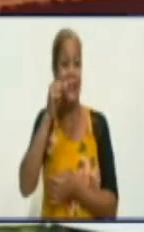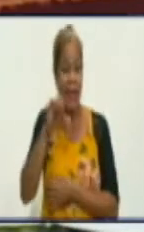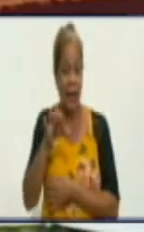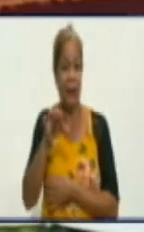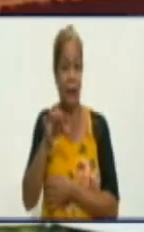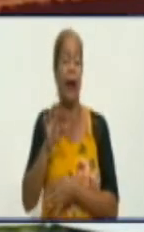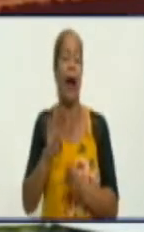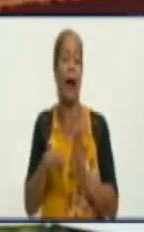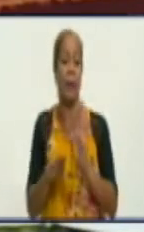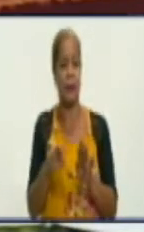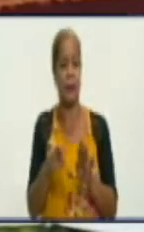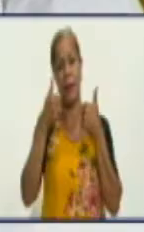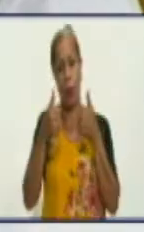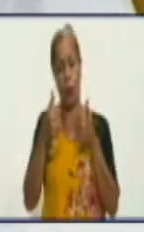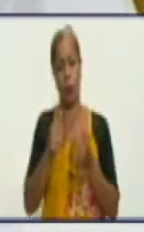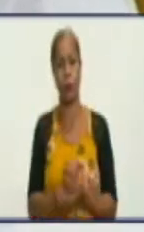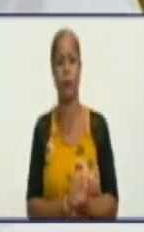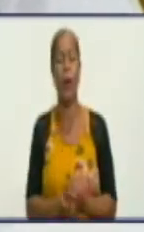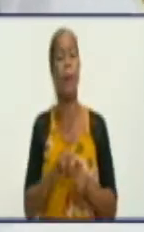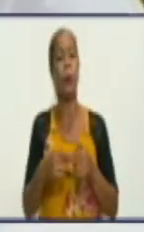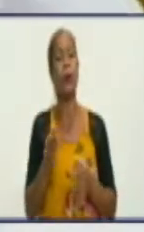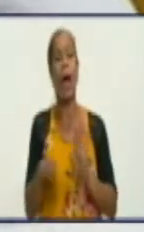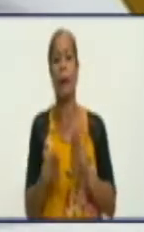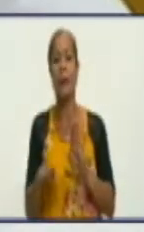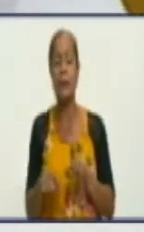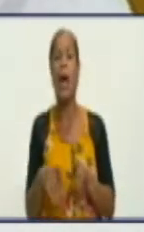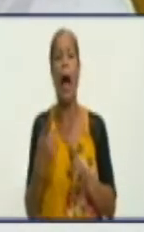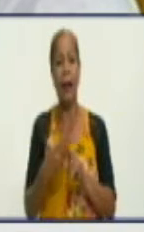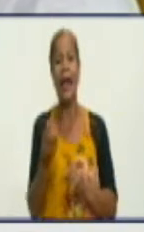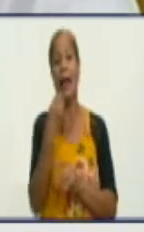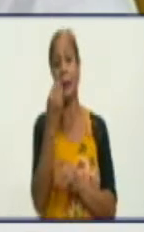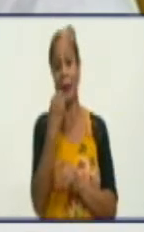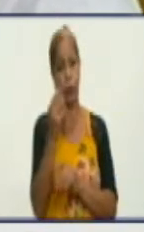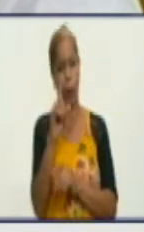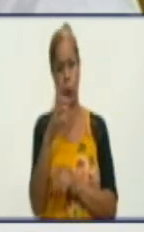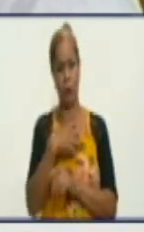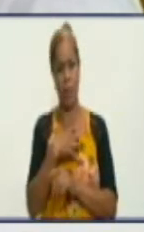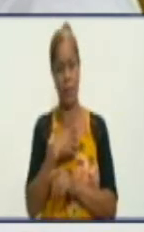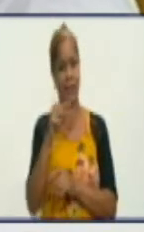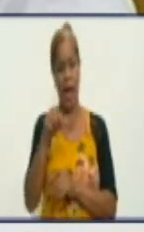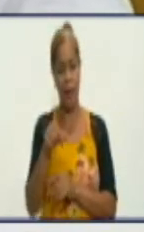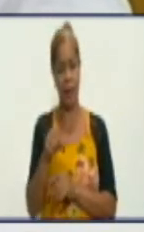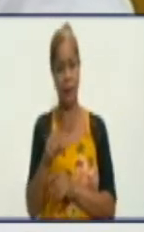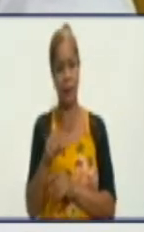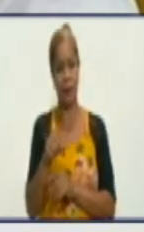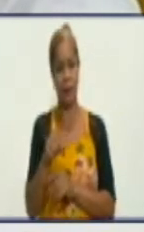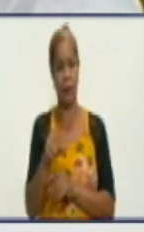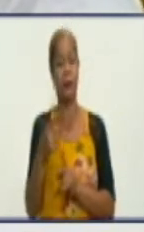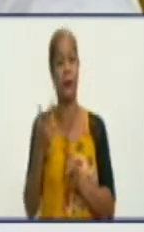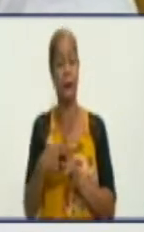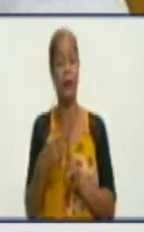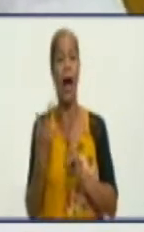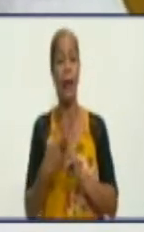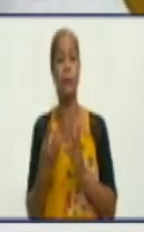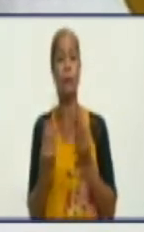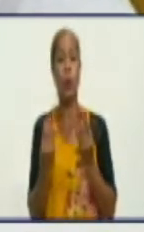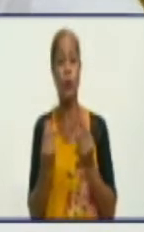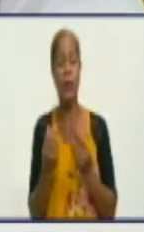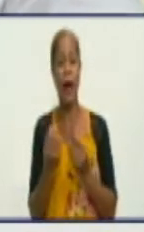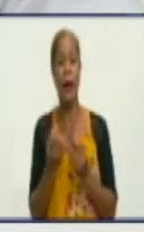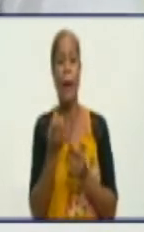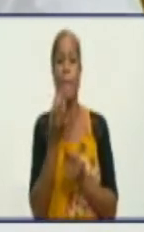que ya contienen que la sal. Sí, hay muchos alimentos que tienen ya el cloruro de sal dentro. O sea, principalmente hay muchas verduras que deberían comerse de forma natural